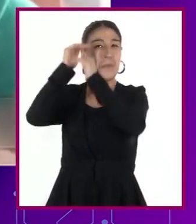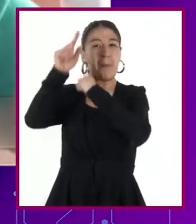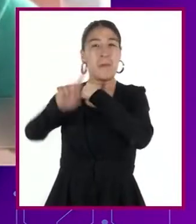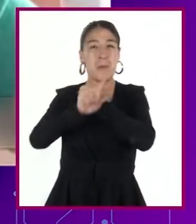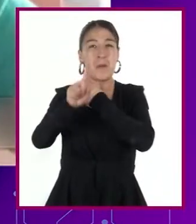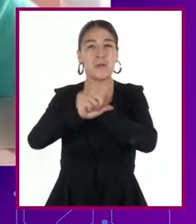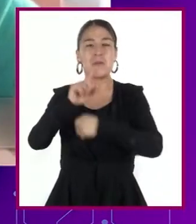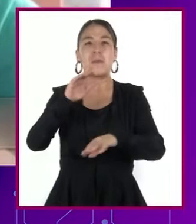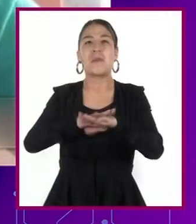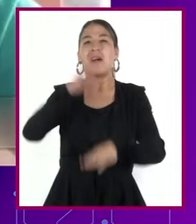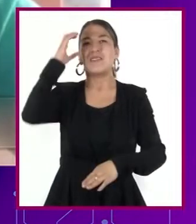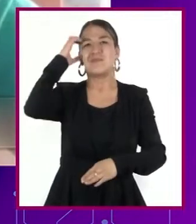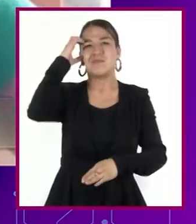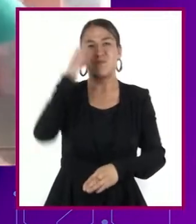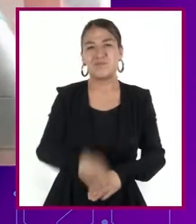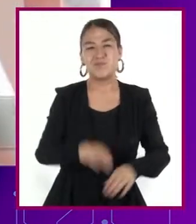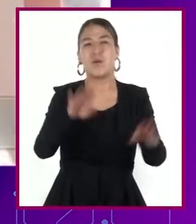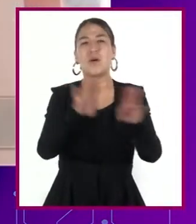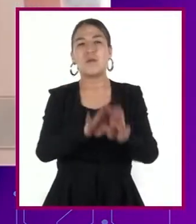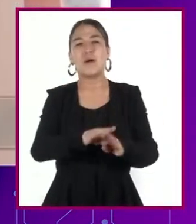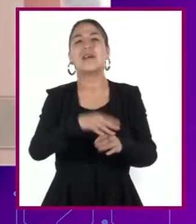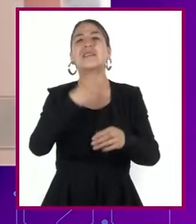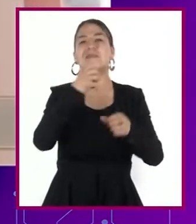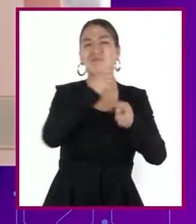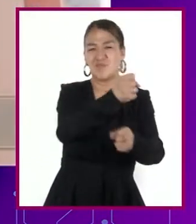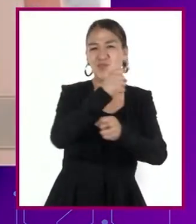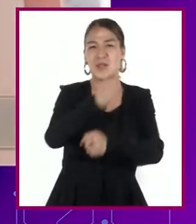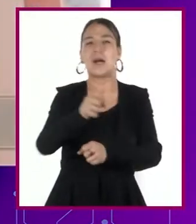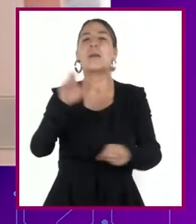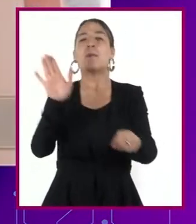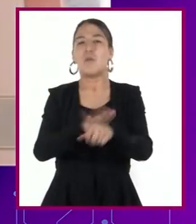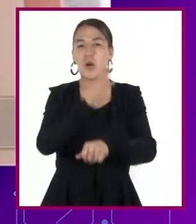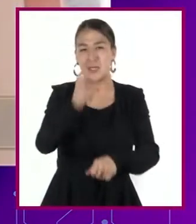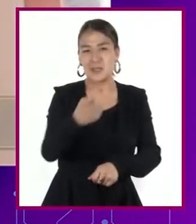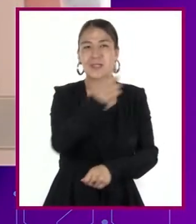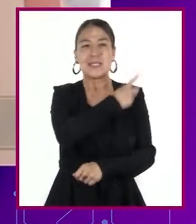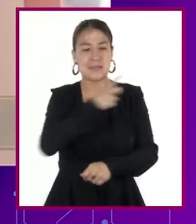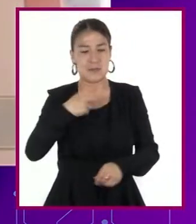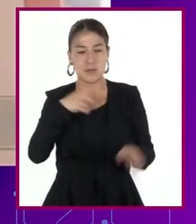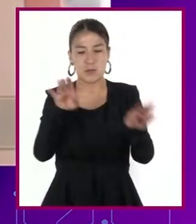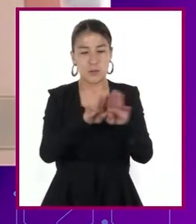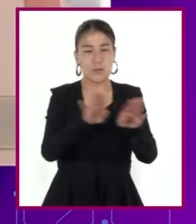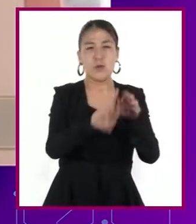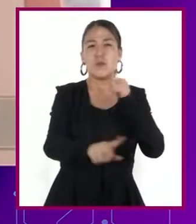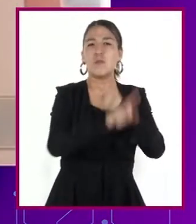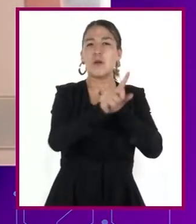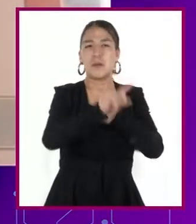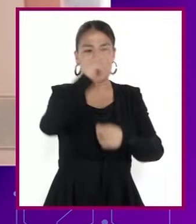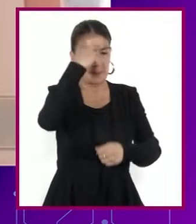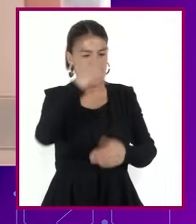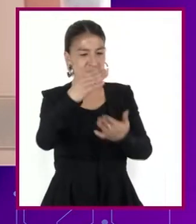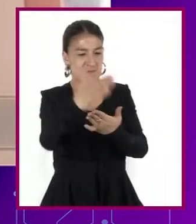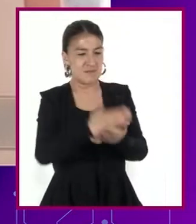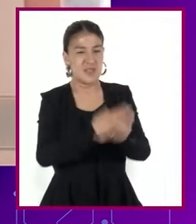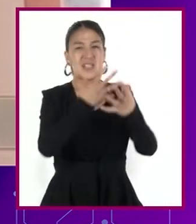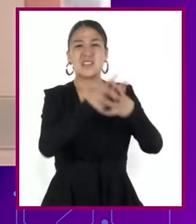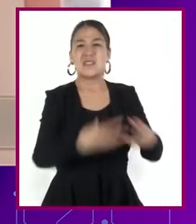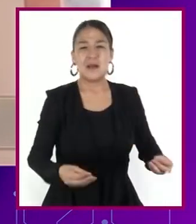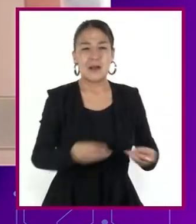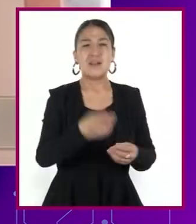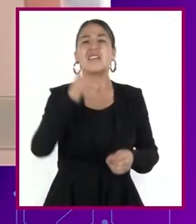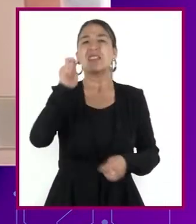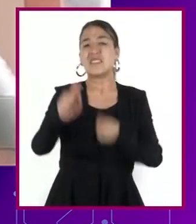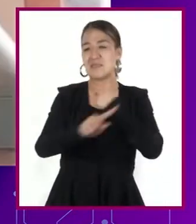manera violenta. Por eso queremos aprender a resolver conflictos de manera no violenta, porque un conflicto nos deja mal sabor de